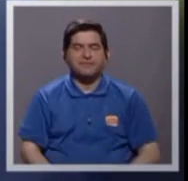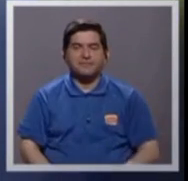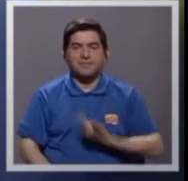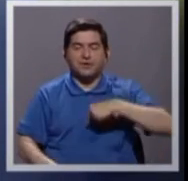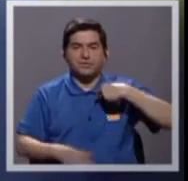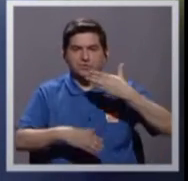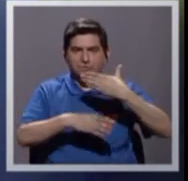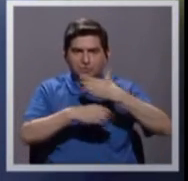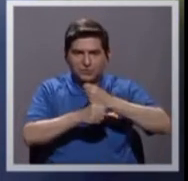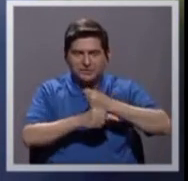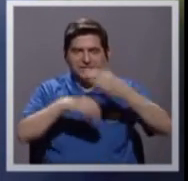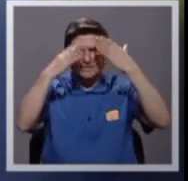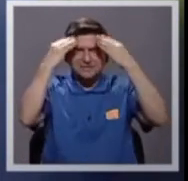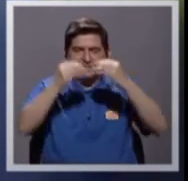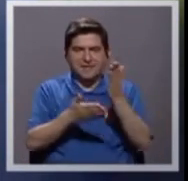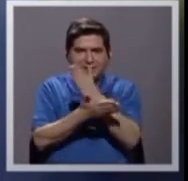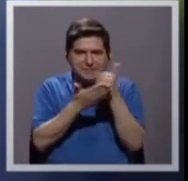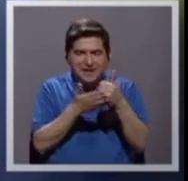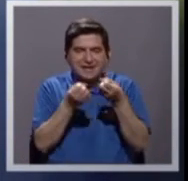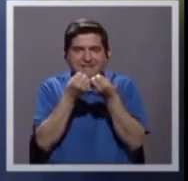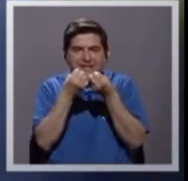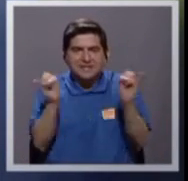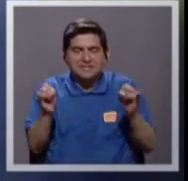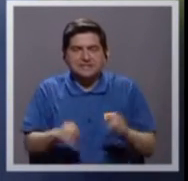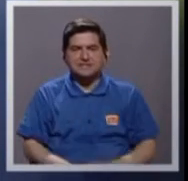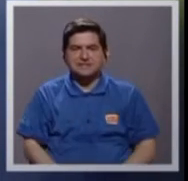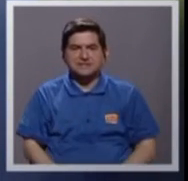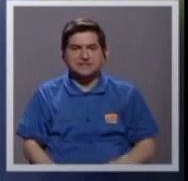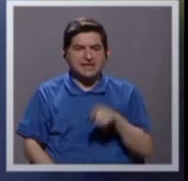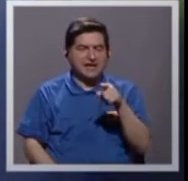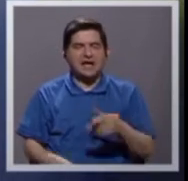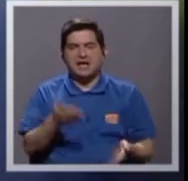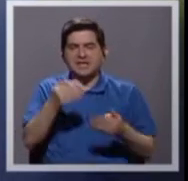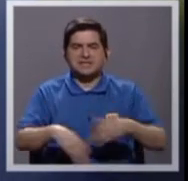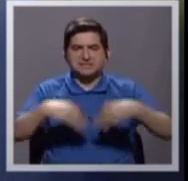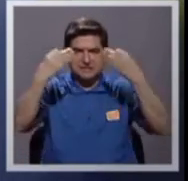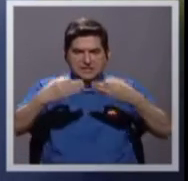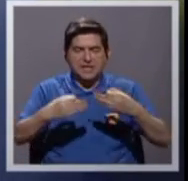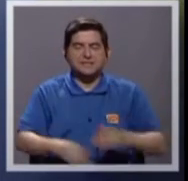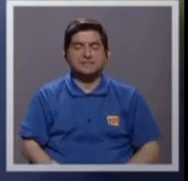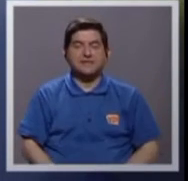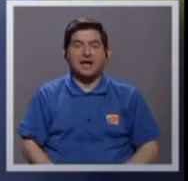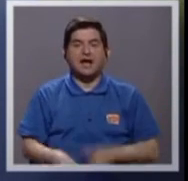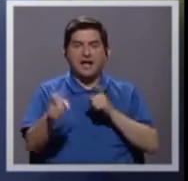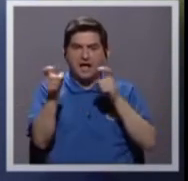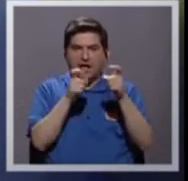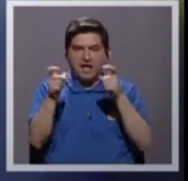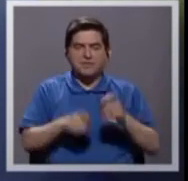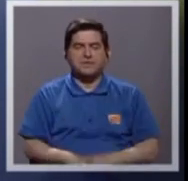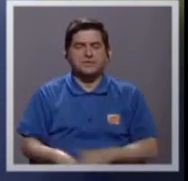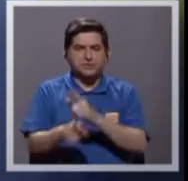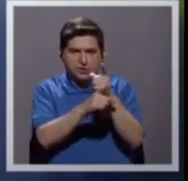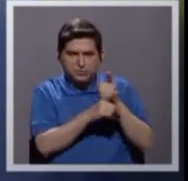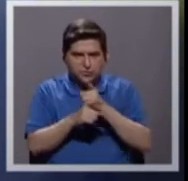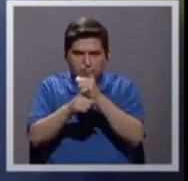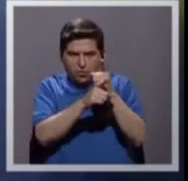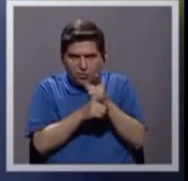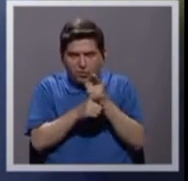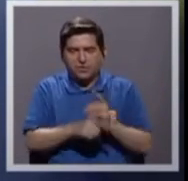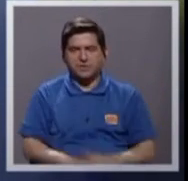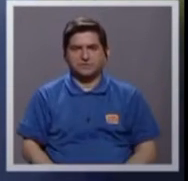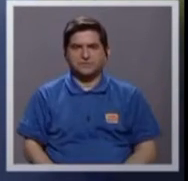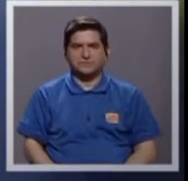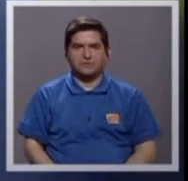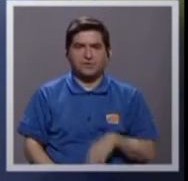informes parciales, sin disposiciones, para que la administración vaya corrigiendo las situaciones que son,